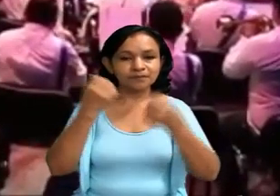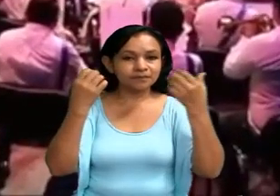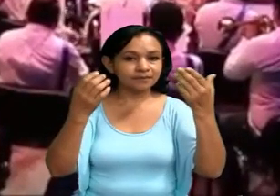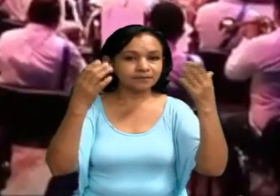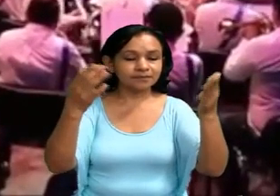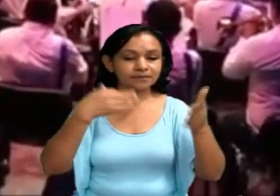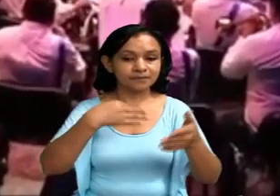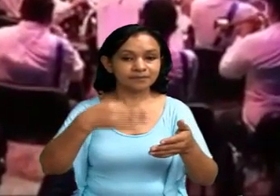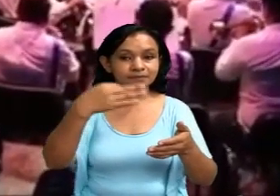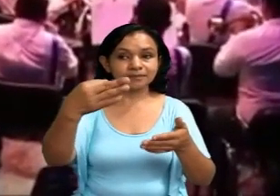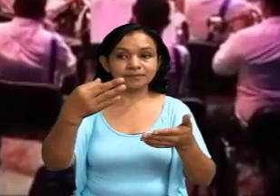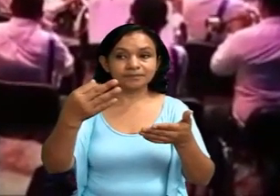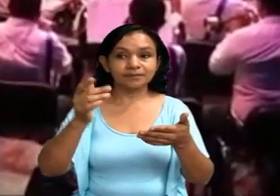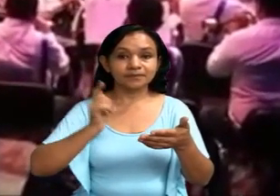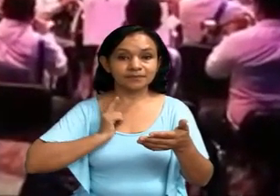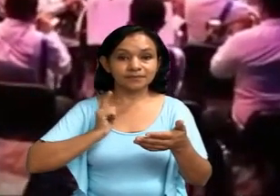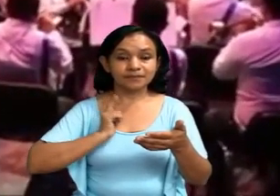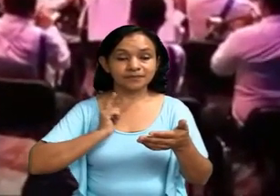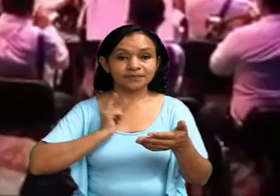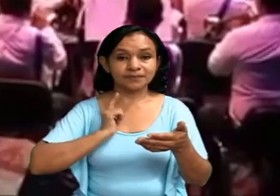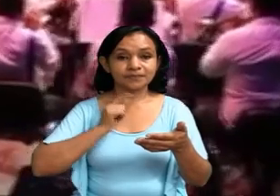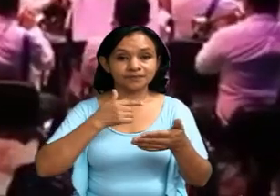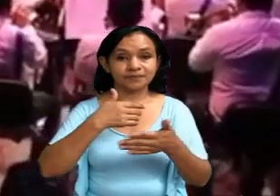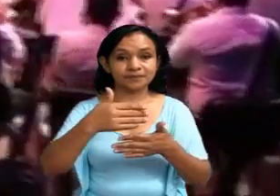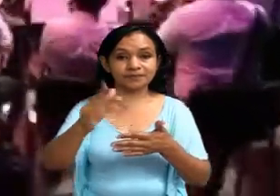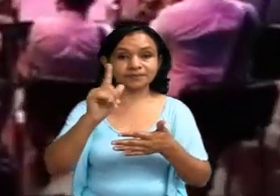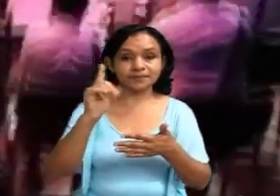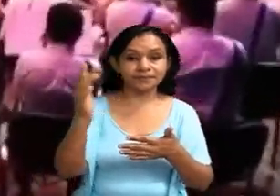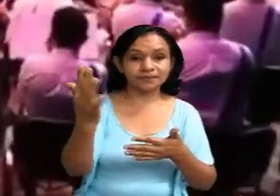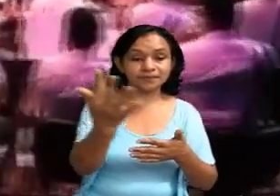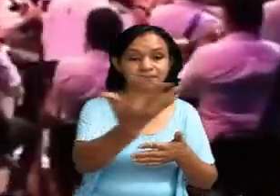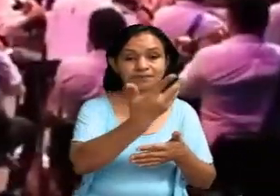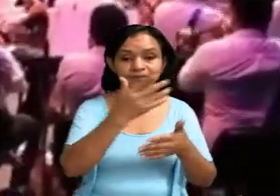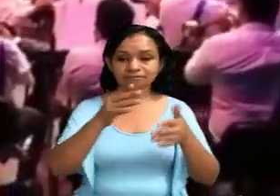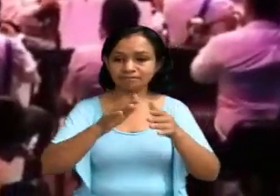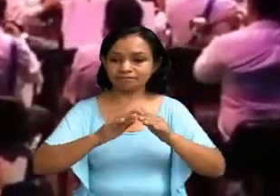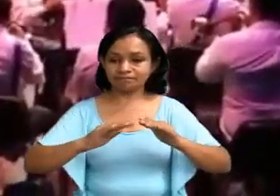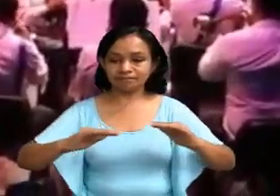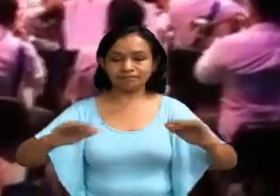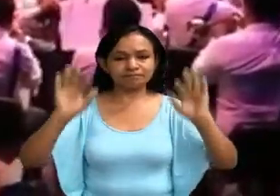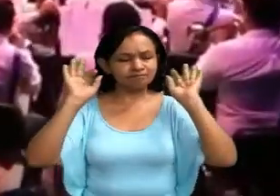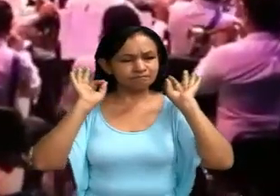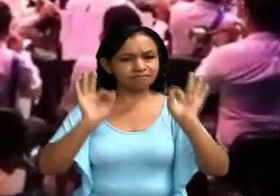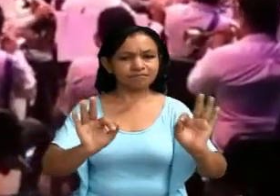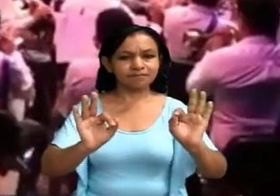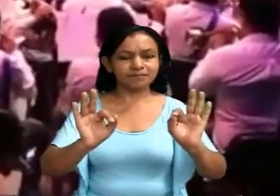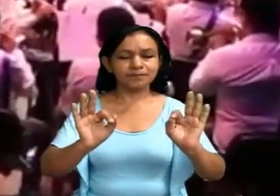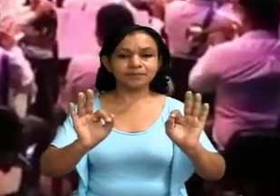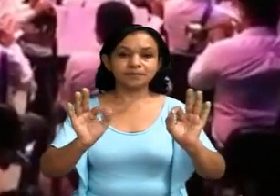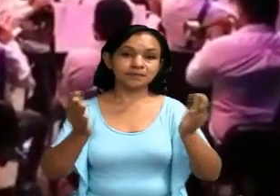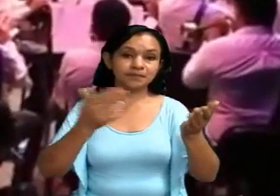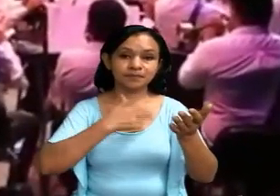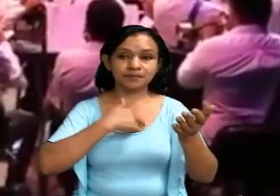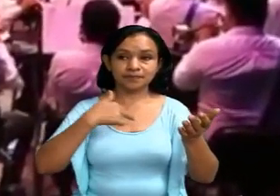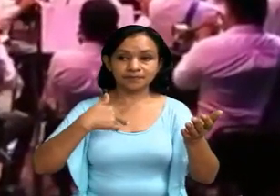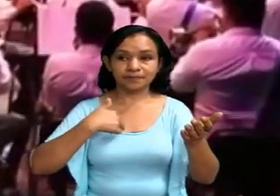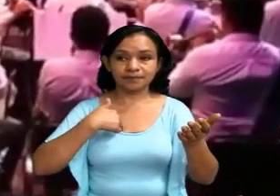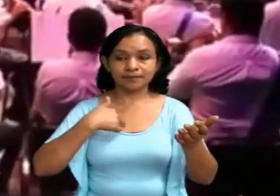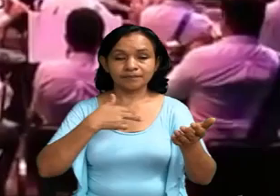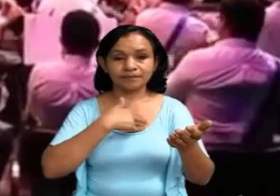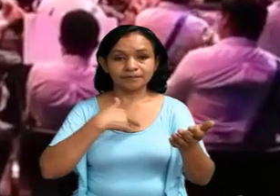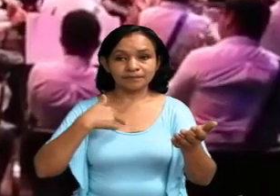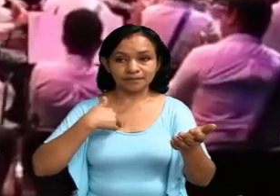y ya cuando ya nos den el teatro con todo el aire a su capacidad, pues vamos a estar realmente